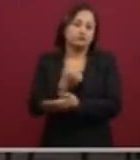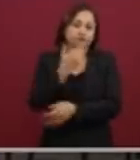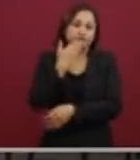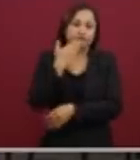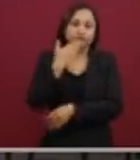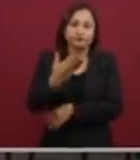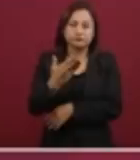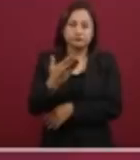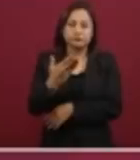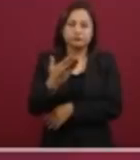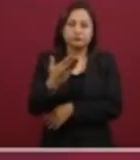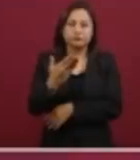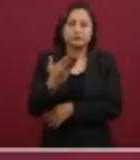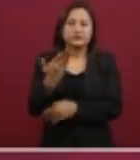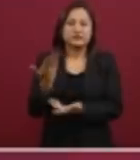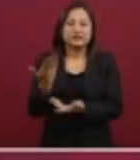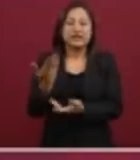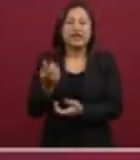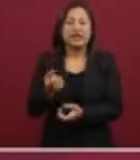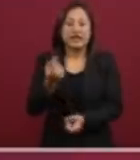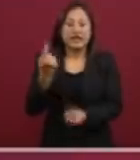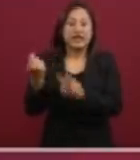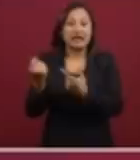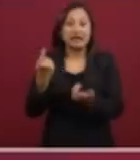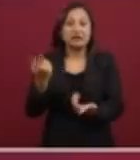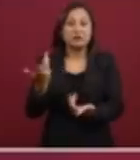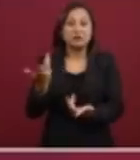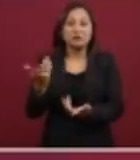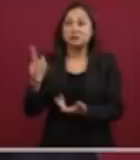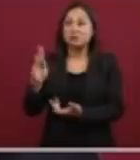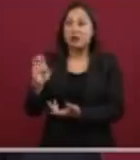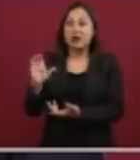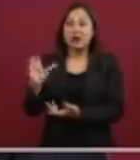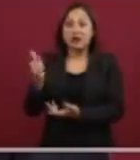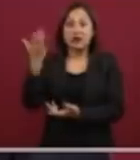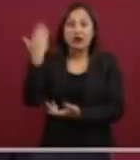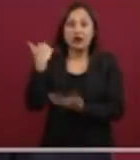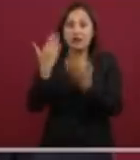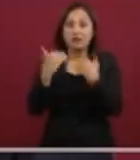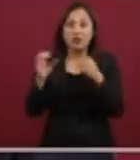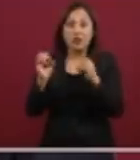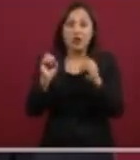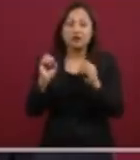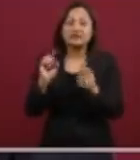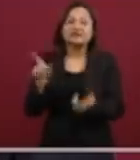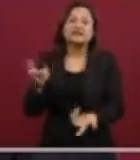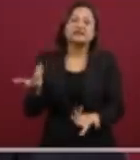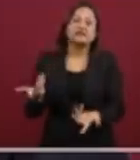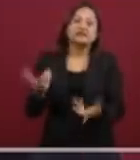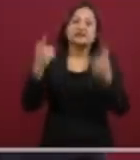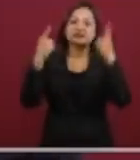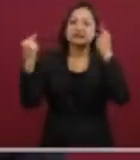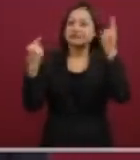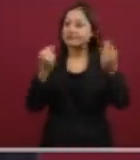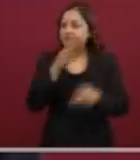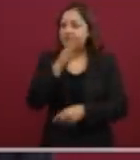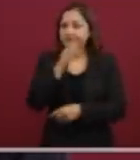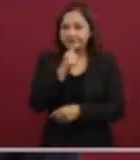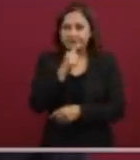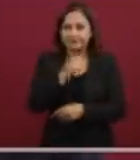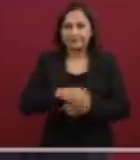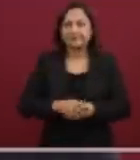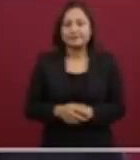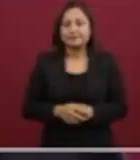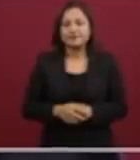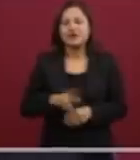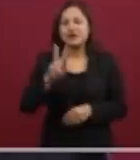profesionales. Entonces, estamos muy conscientes de lo que significan